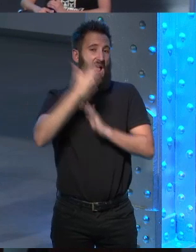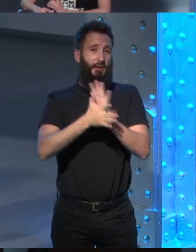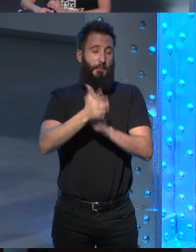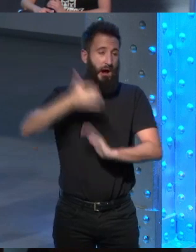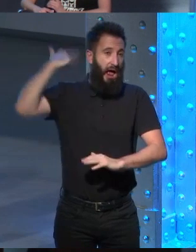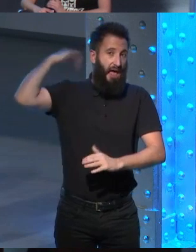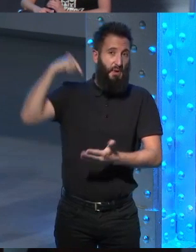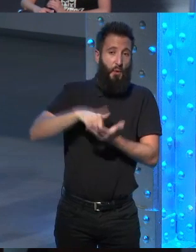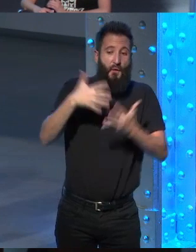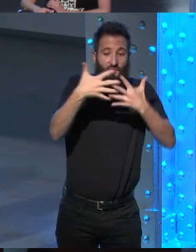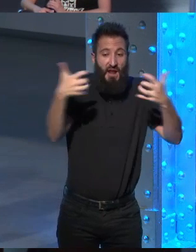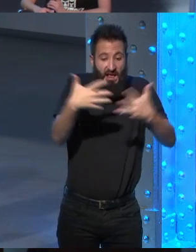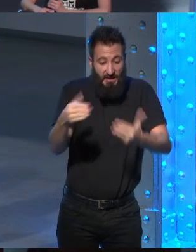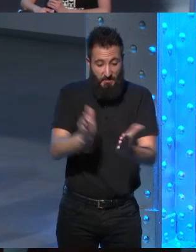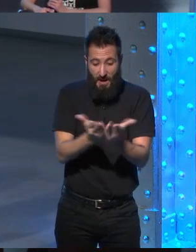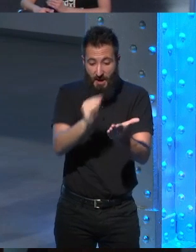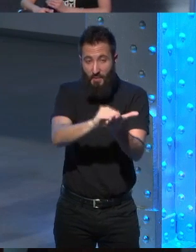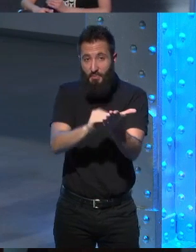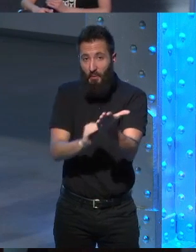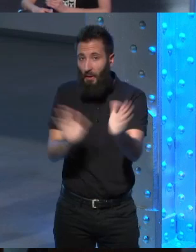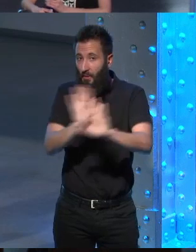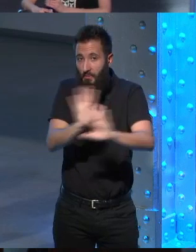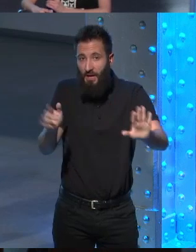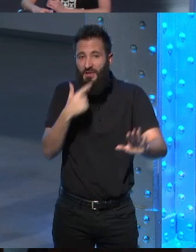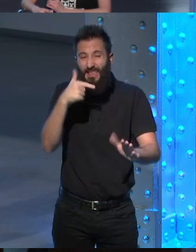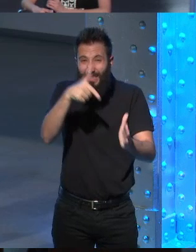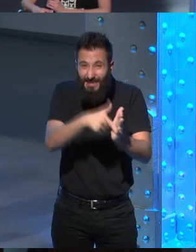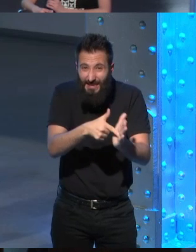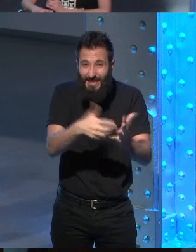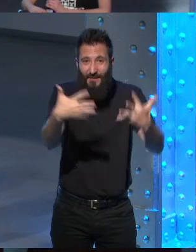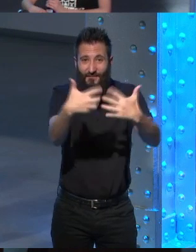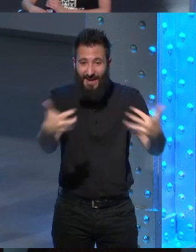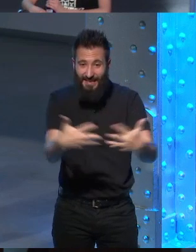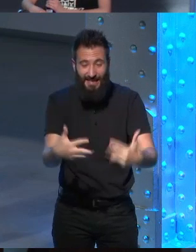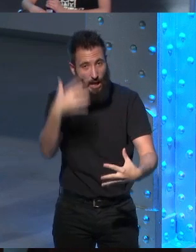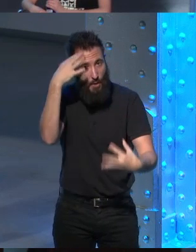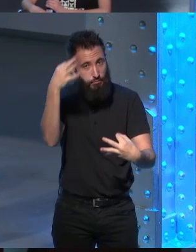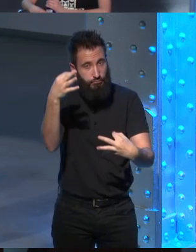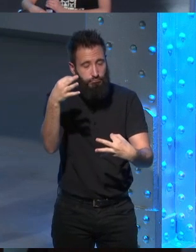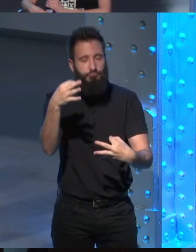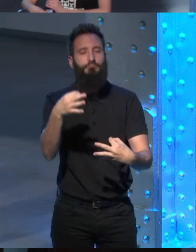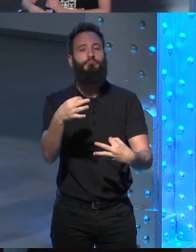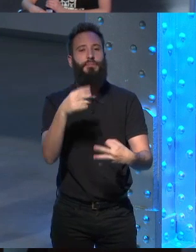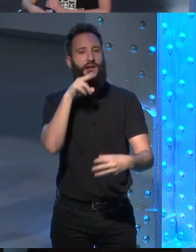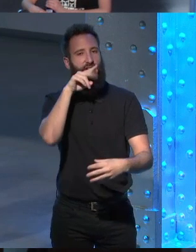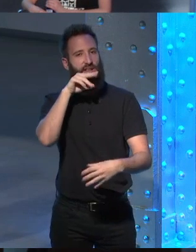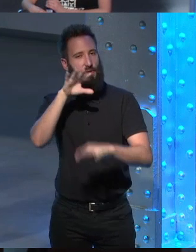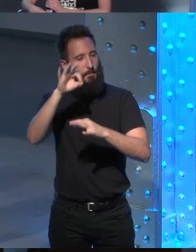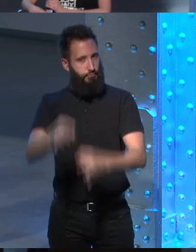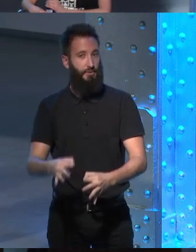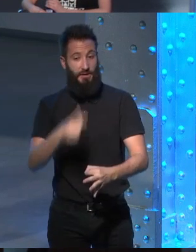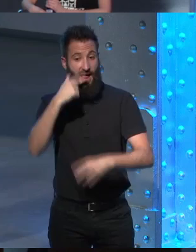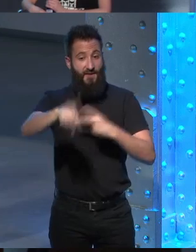algunas frases, pero precisamente lo que le dio a todo aquel texto fue una narrativa, y eso es lo que hace que el espectador o el